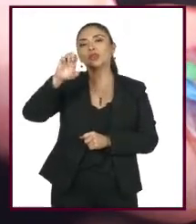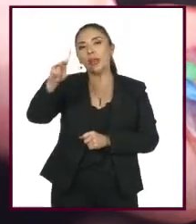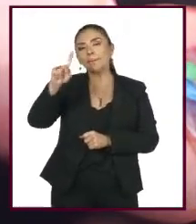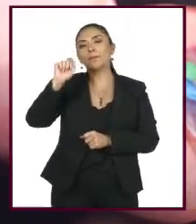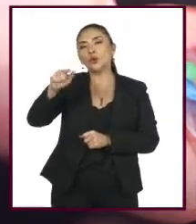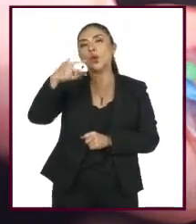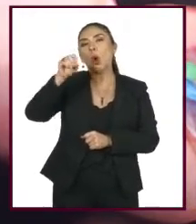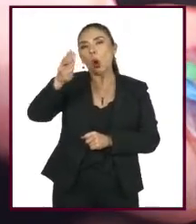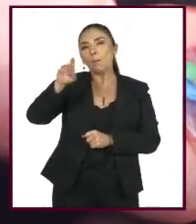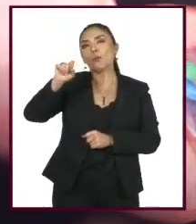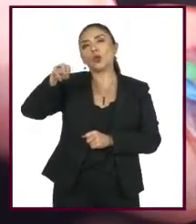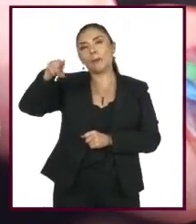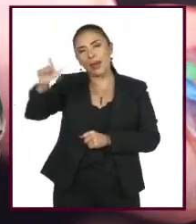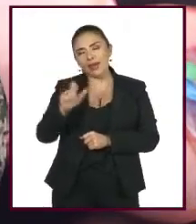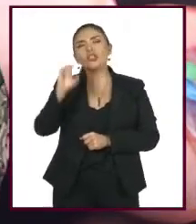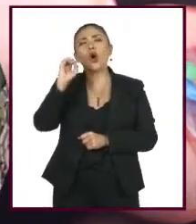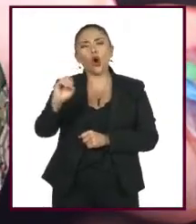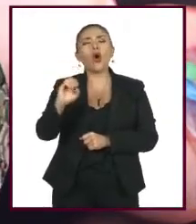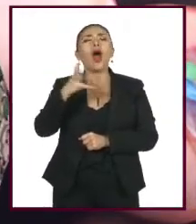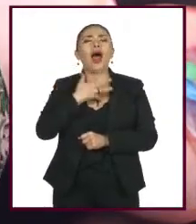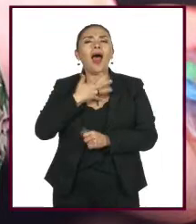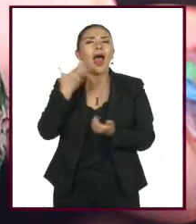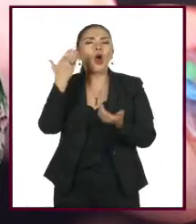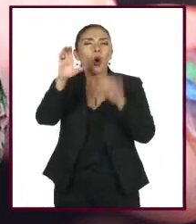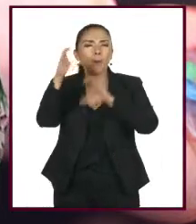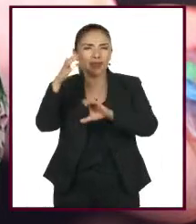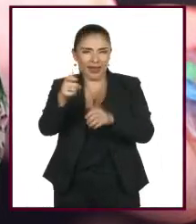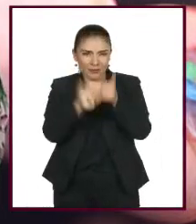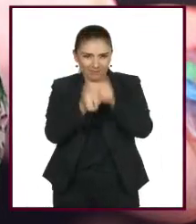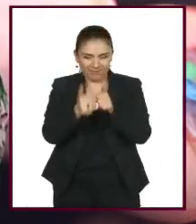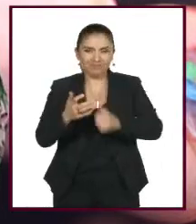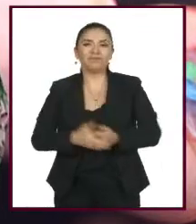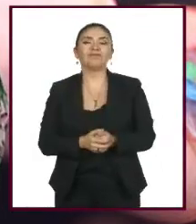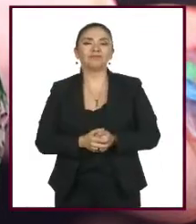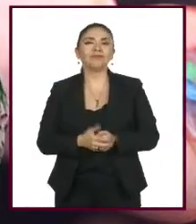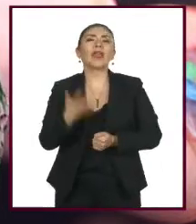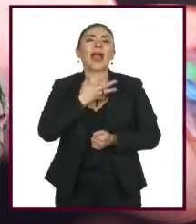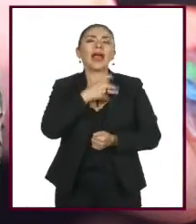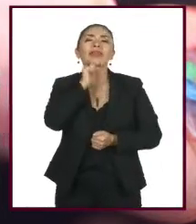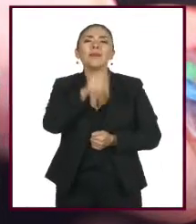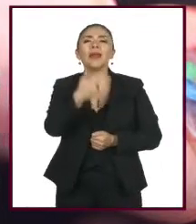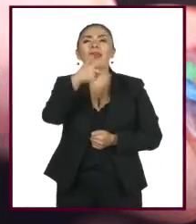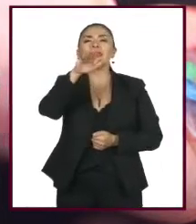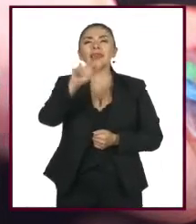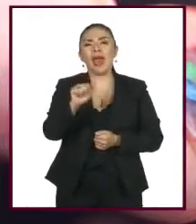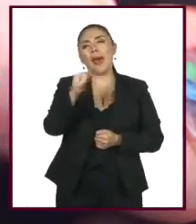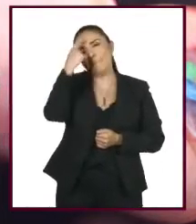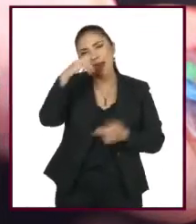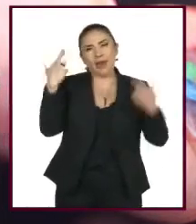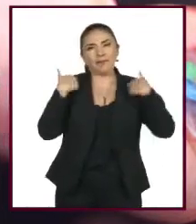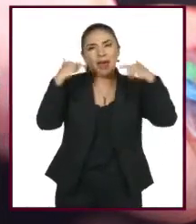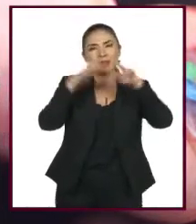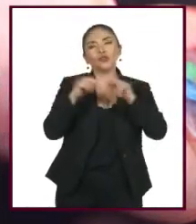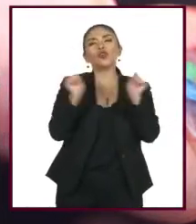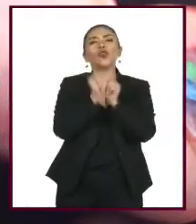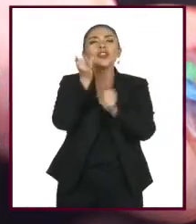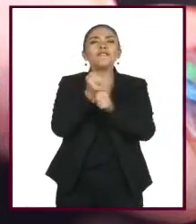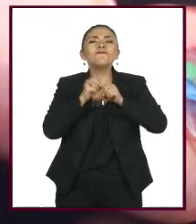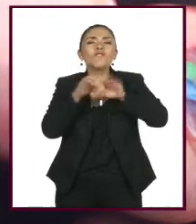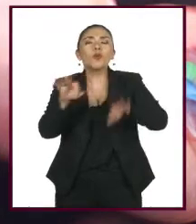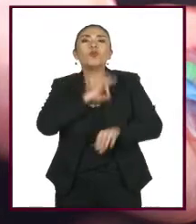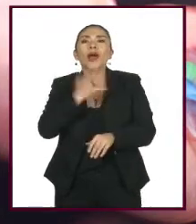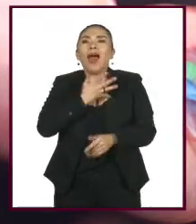estrategiaenelaula.cep.gov.mx o bien en el chat de comentarios. Además, cuentan con la guía para docentes con información sobre las consecuencias y